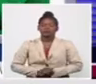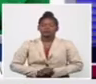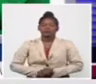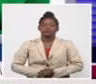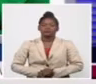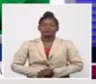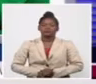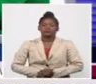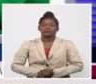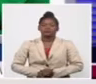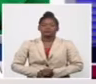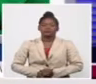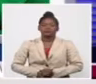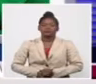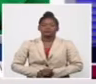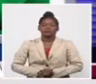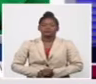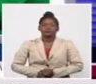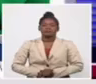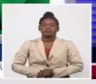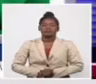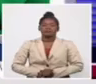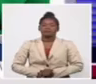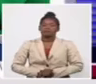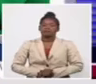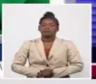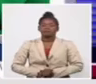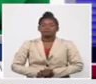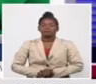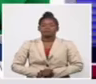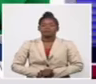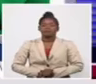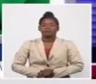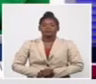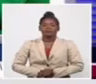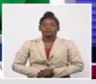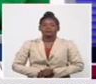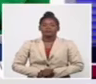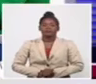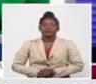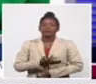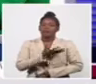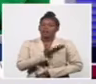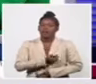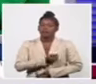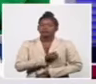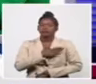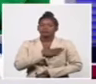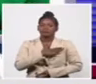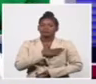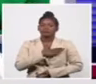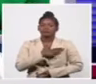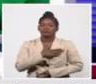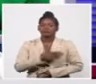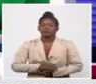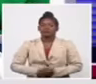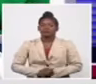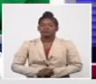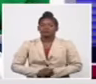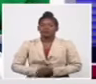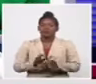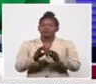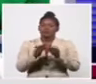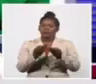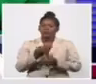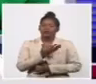cardiopulmonar que se aplicaron y fallece. Nuevamente lamentamos mucho y damos las condolencias a